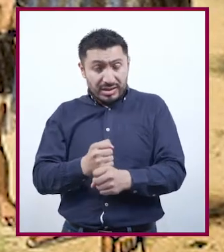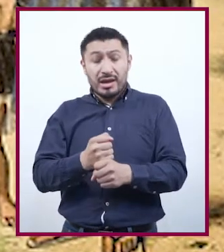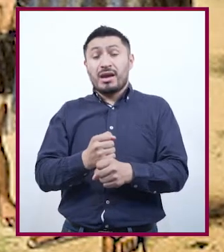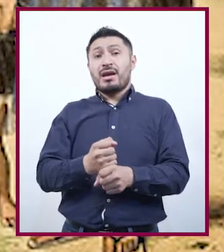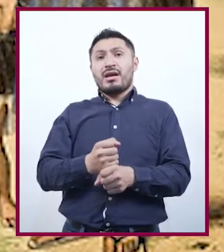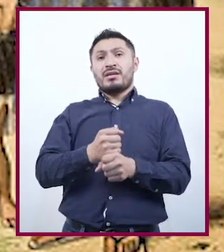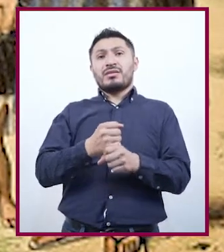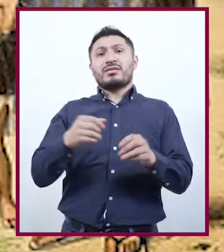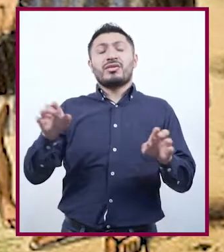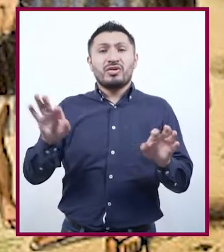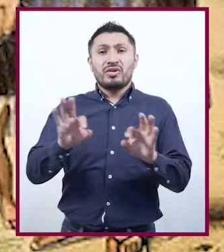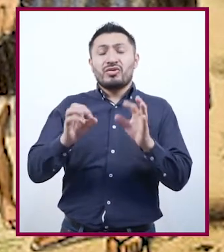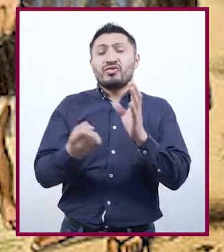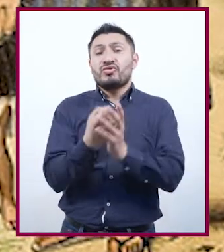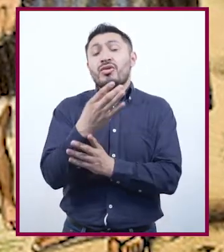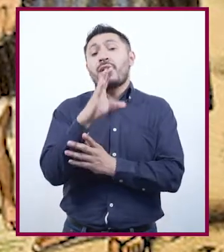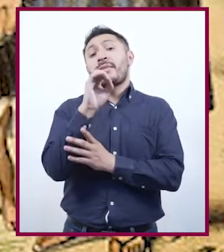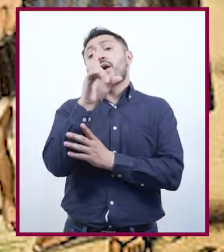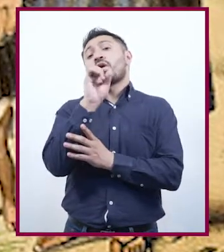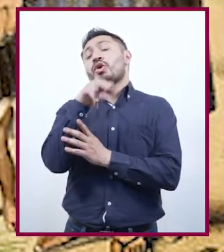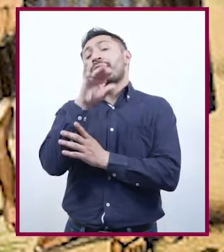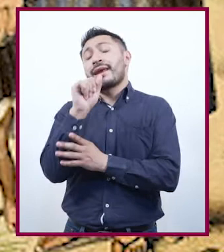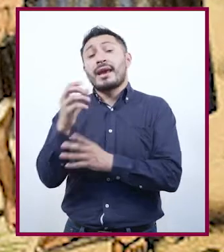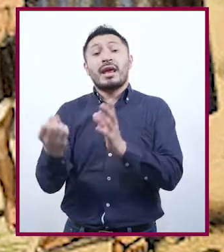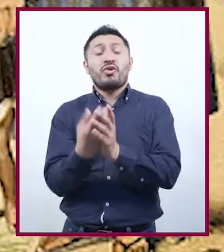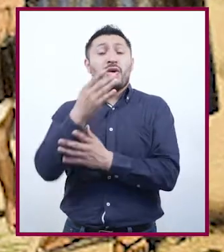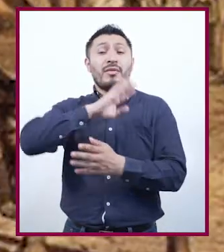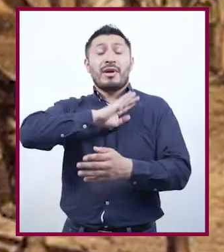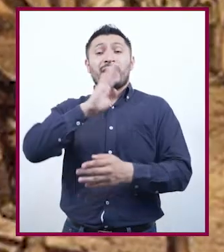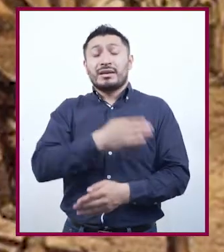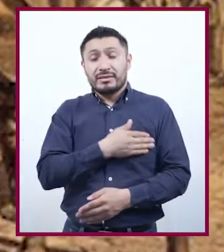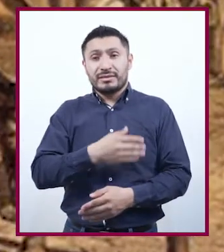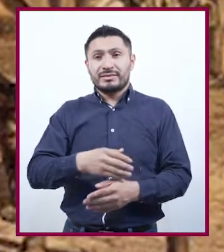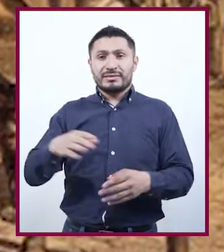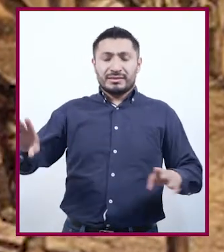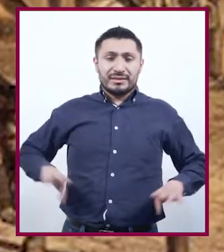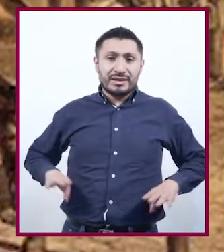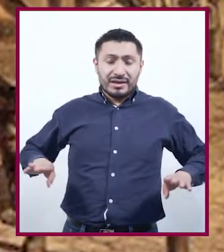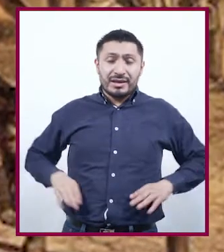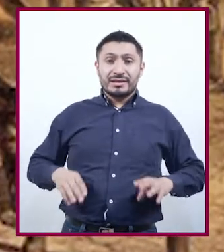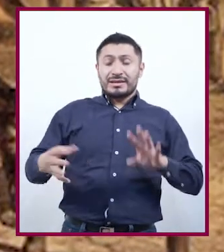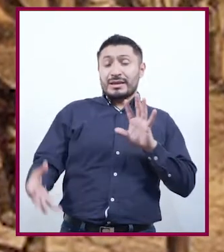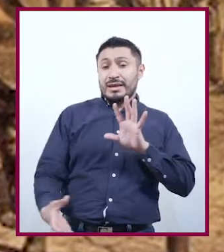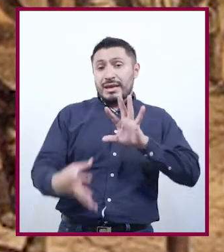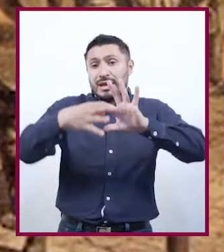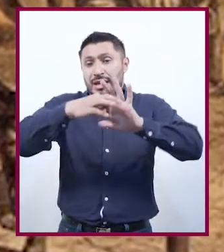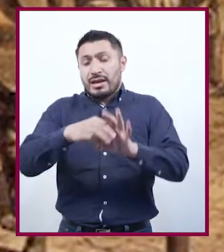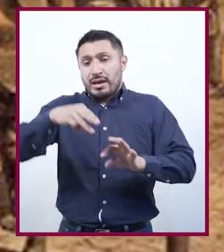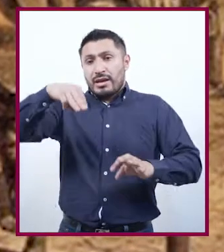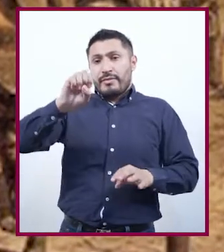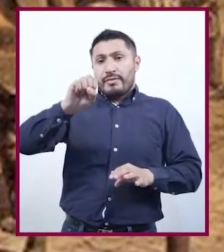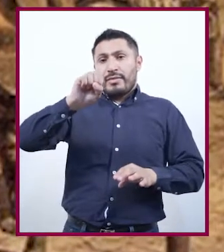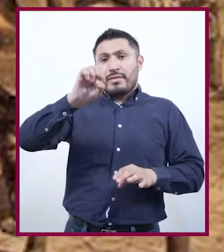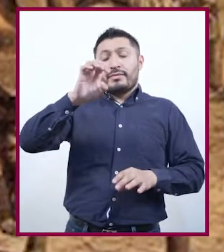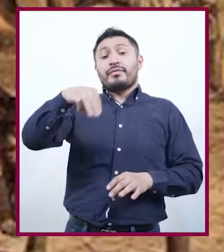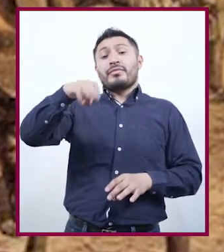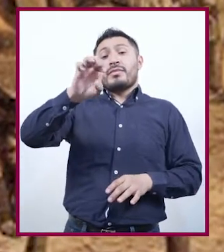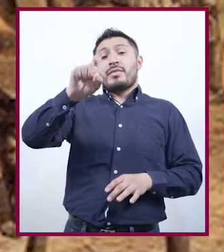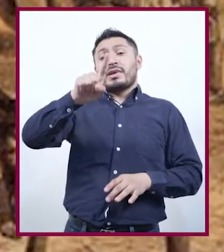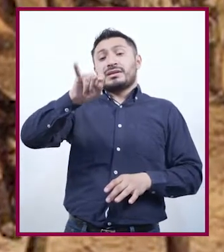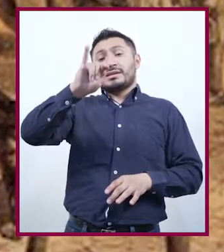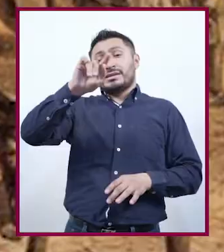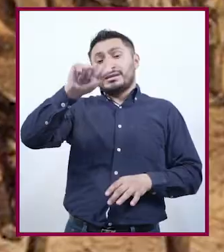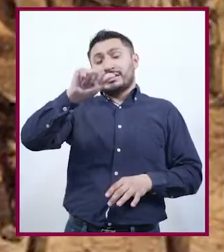formó la etapa colonial o novohispana, caracterizada por el mestizaje racial y cultural del que nació una